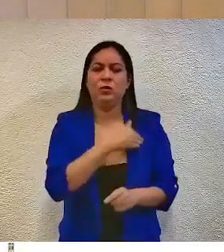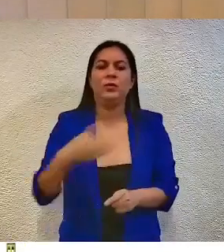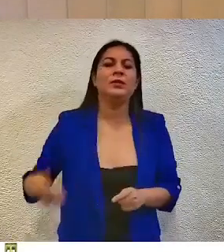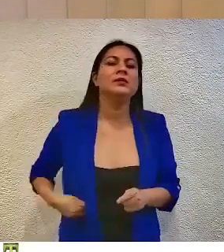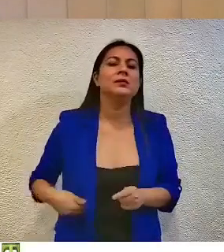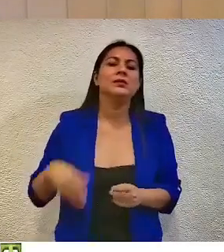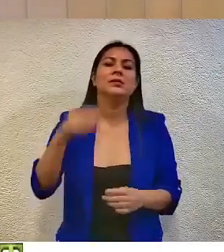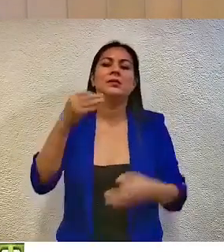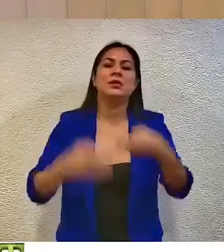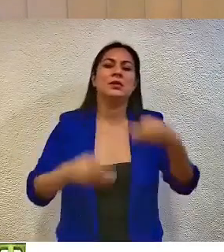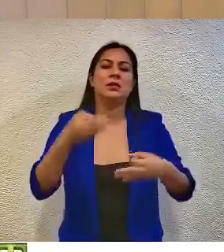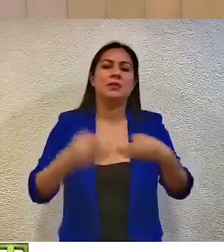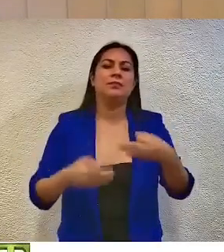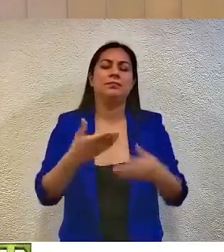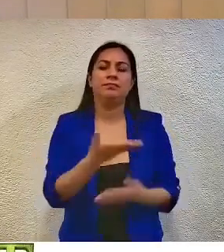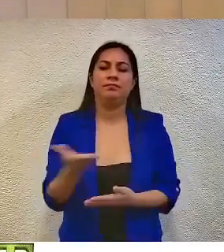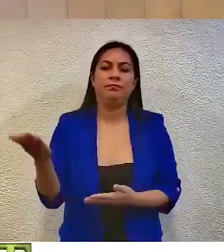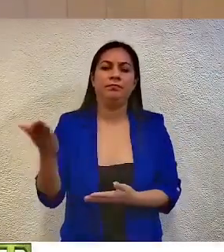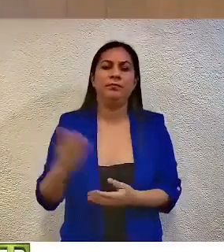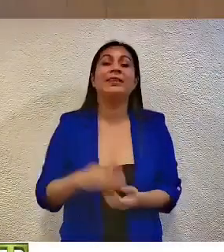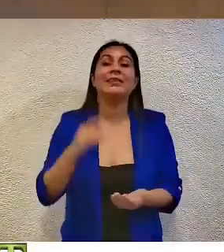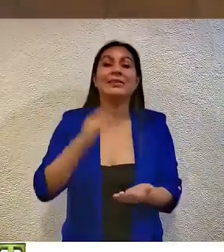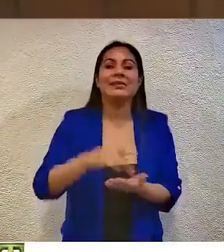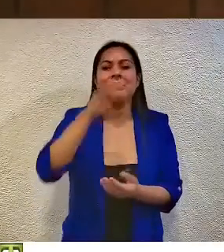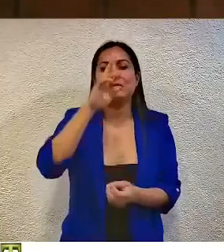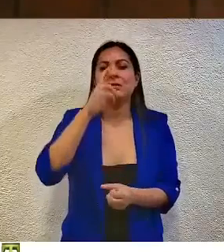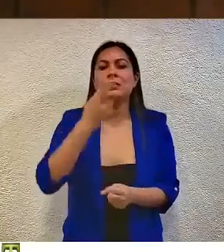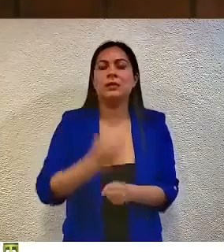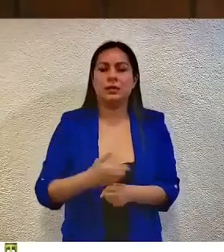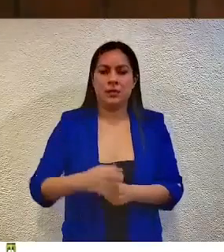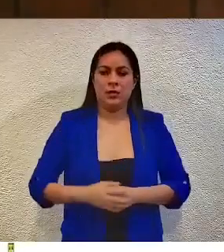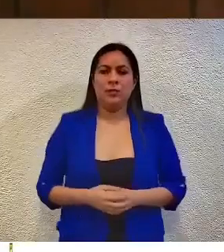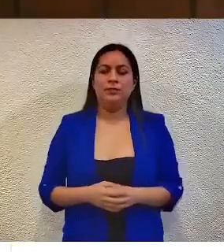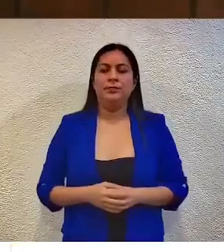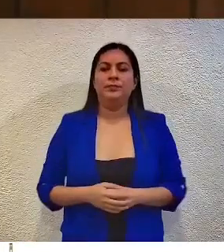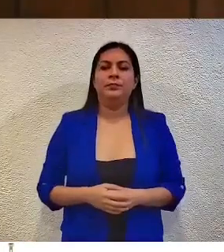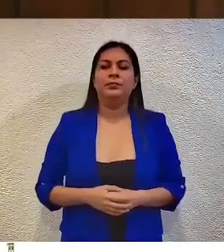presidenta, magistradas, magistrado. Gracias, secretario.